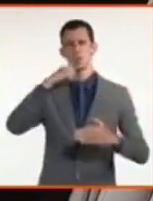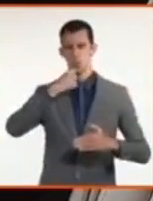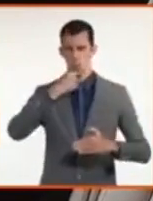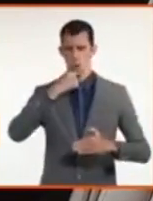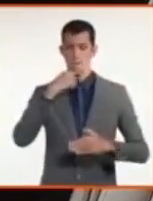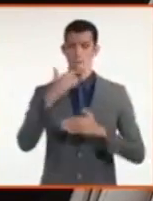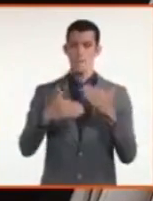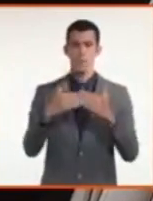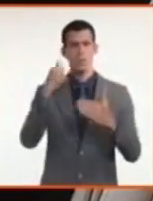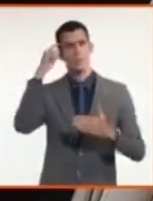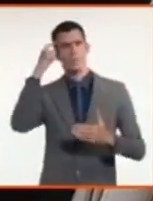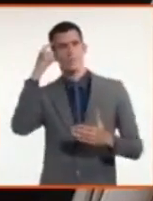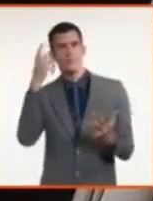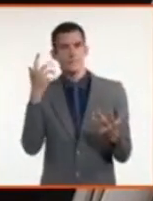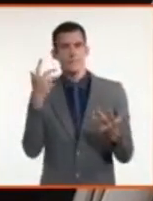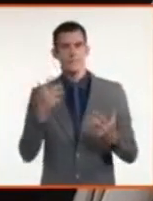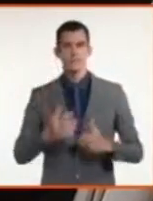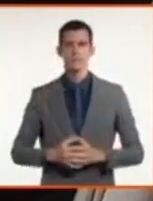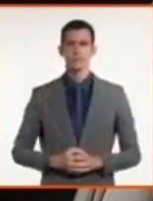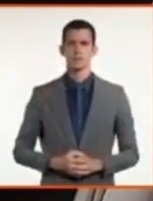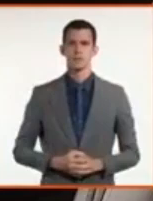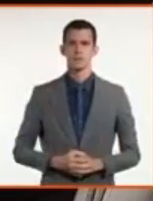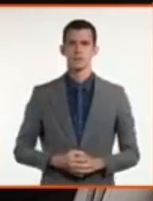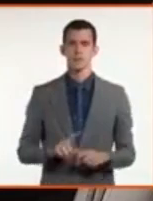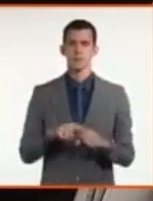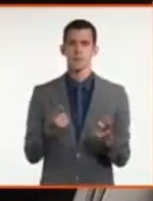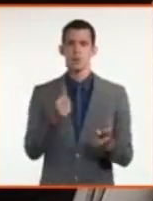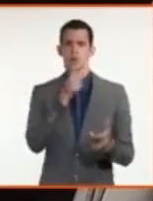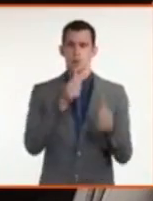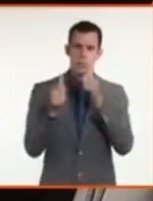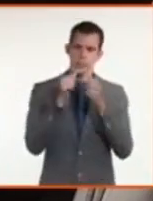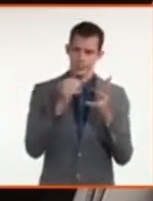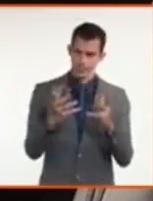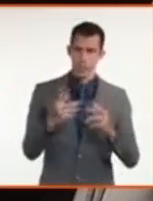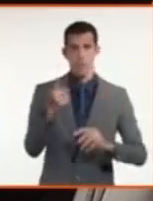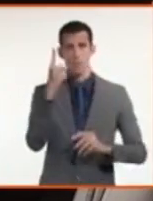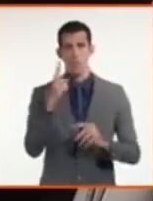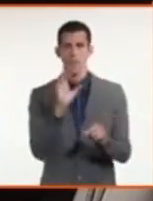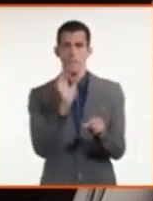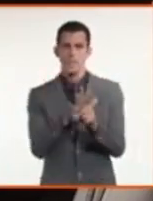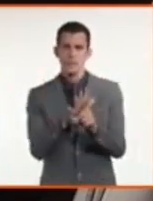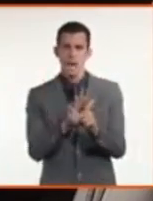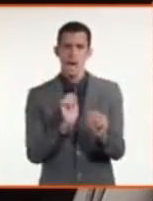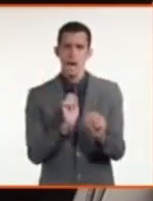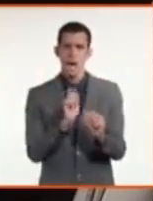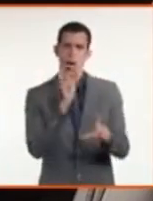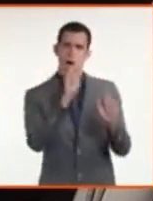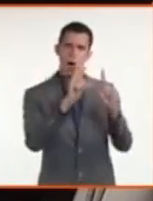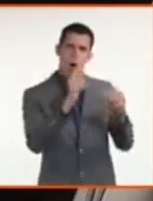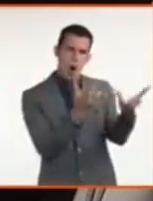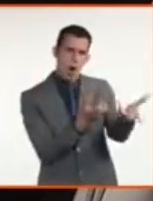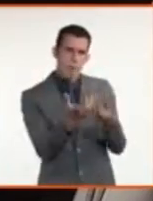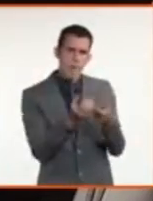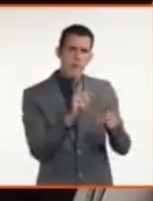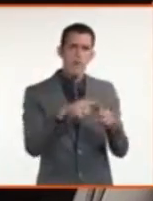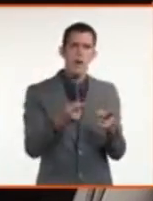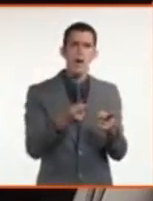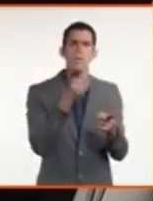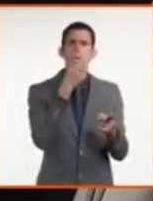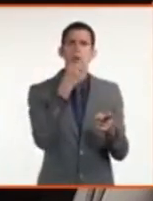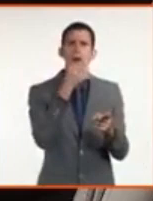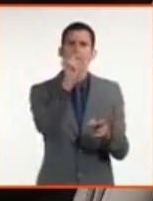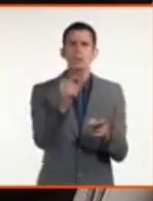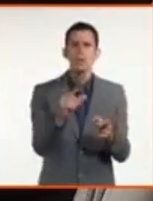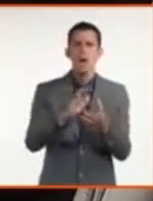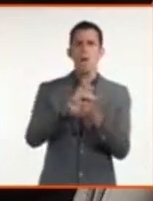que las personas fueran a las tiendas en ml s después se deduce que comprar divisas porque teníamos demasiados dólares pero no podíamos usarlo por